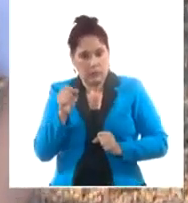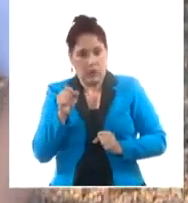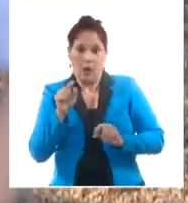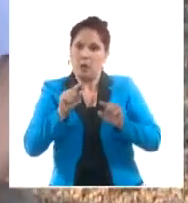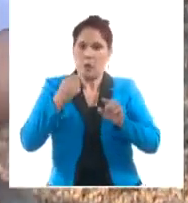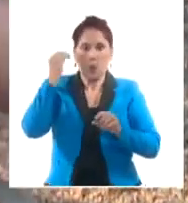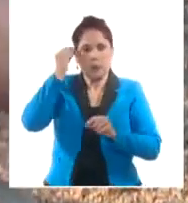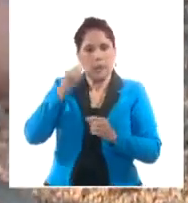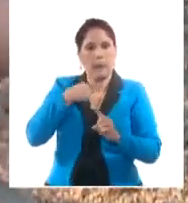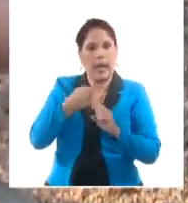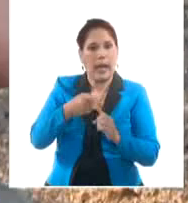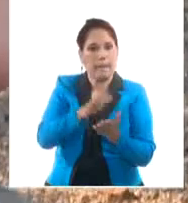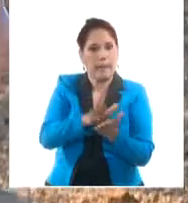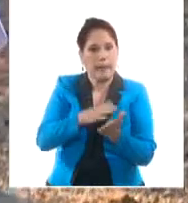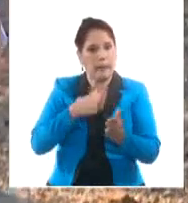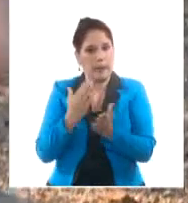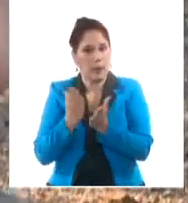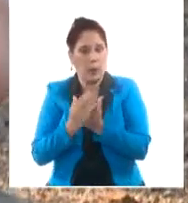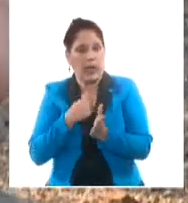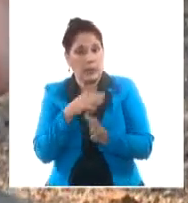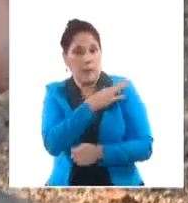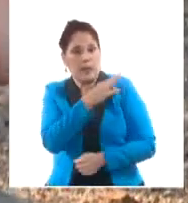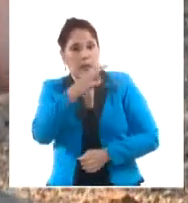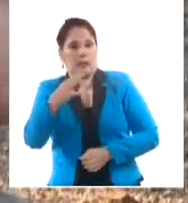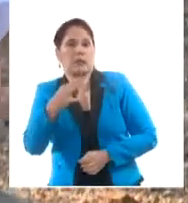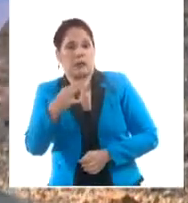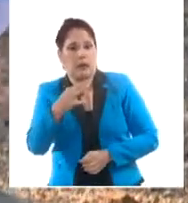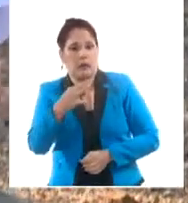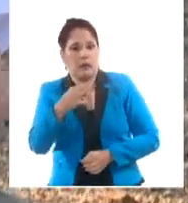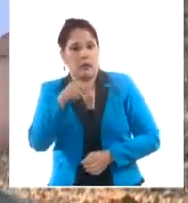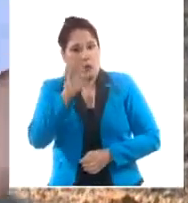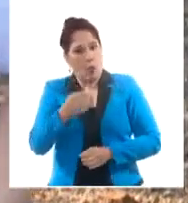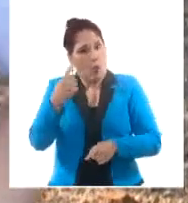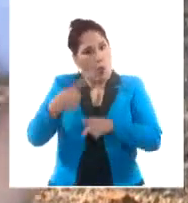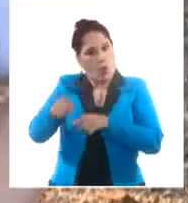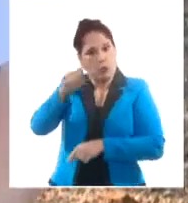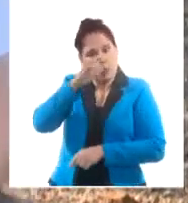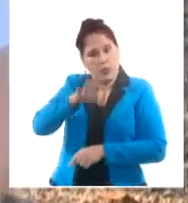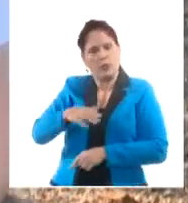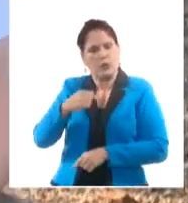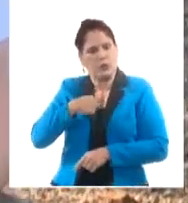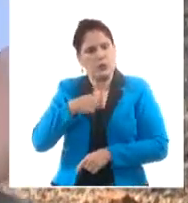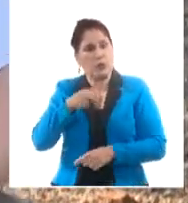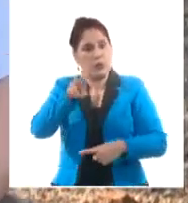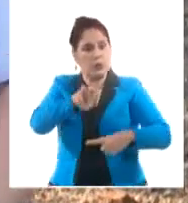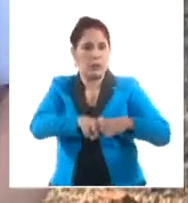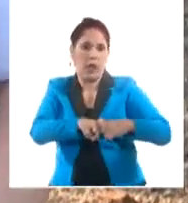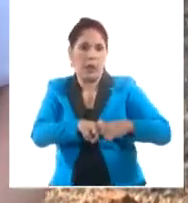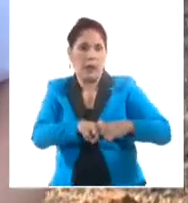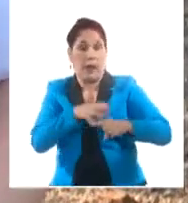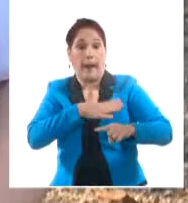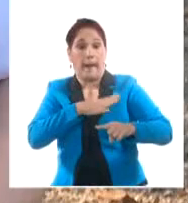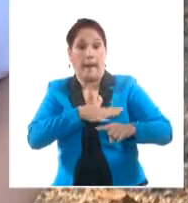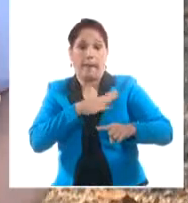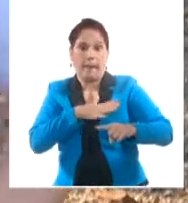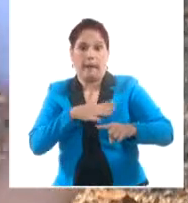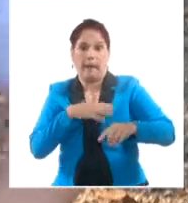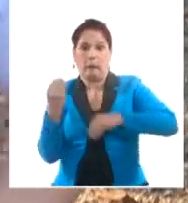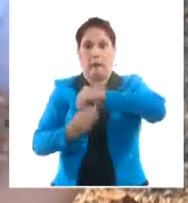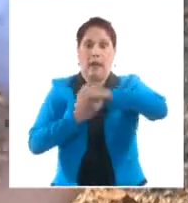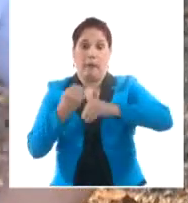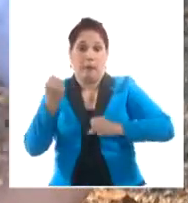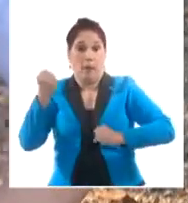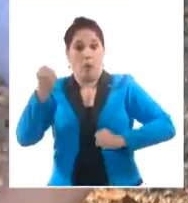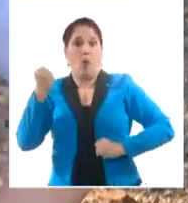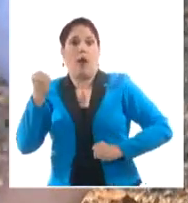en el expediente, y a mí me seleccionaron junto con otros. Yo estaba ahí sentado esperando que me